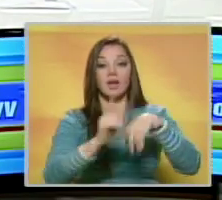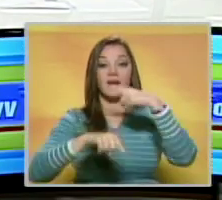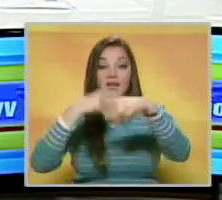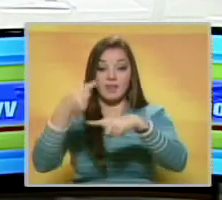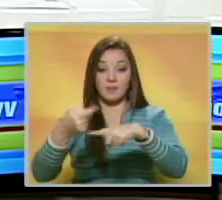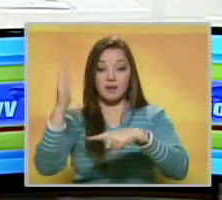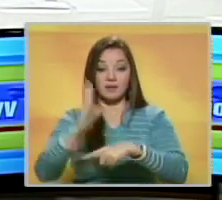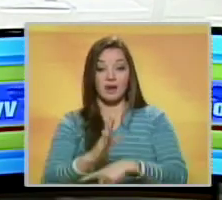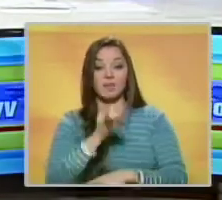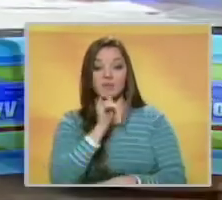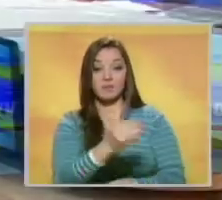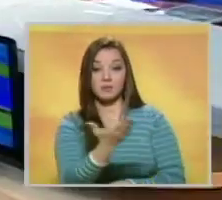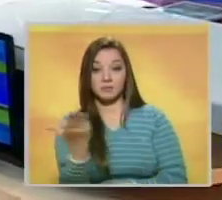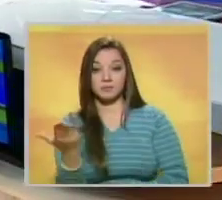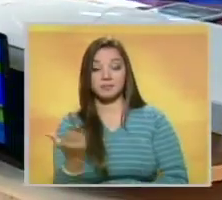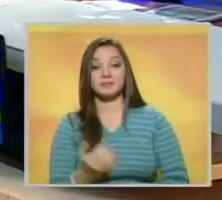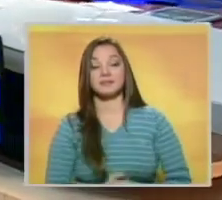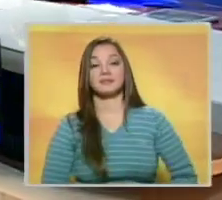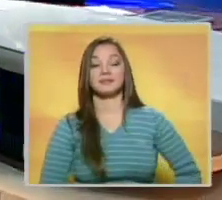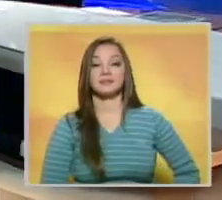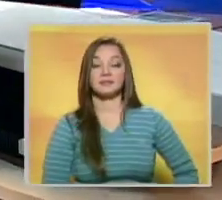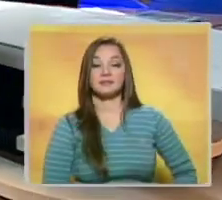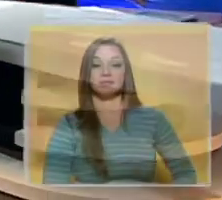regreso, mucho más.